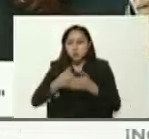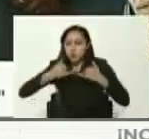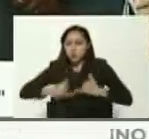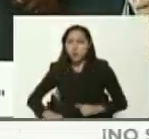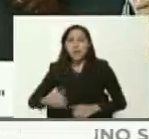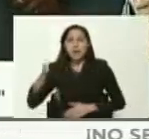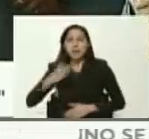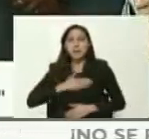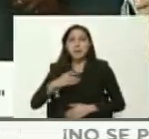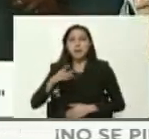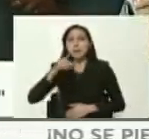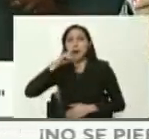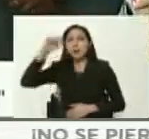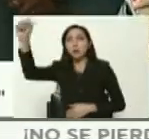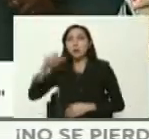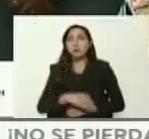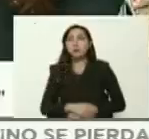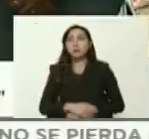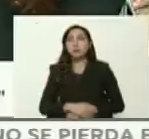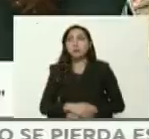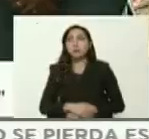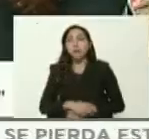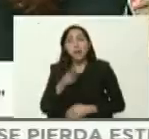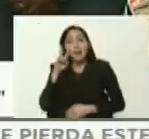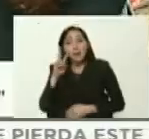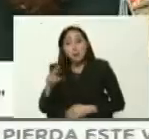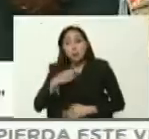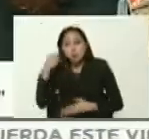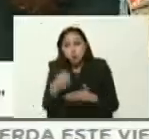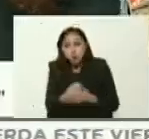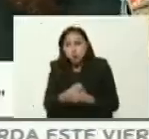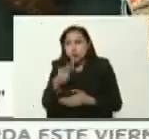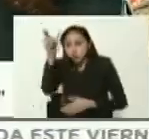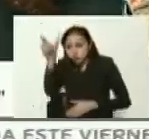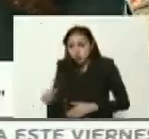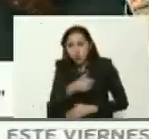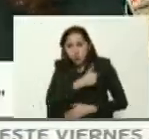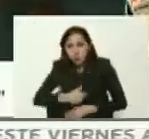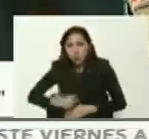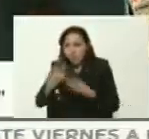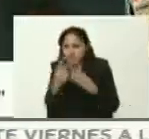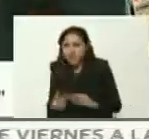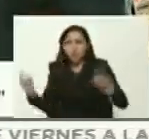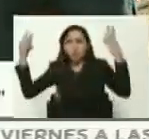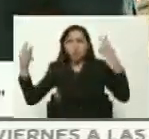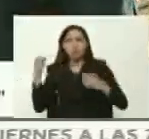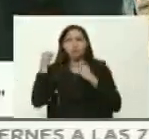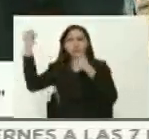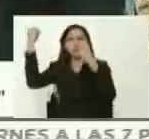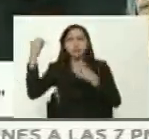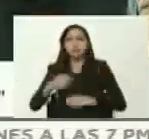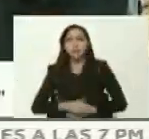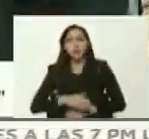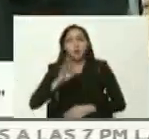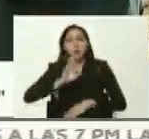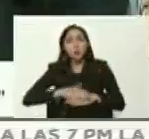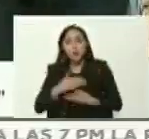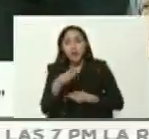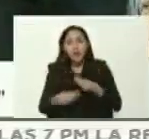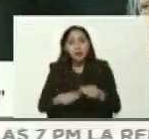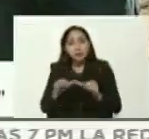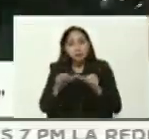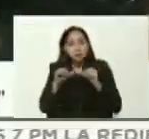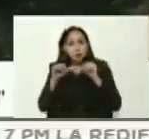Primeramente, en honor, porque nos parece que usted es un hombre luchador, guerrero y victorioso. porque ha podido seguir